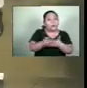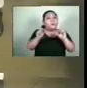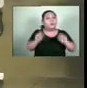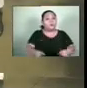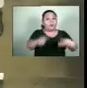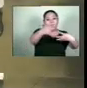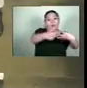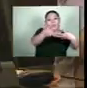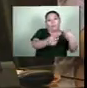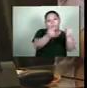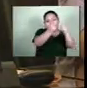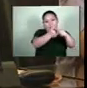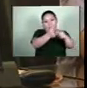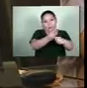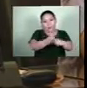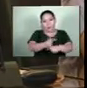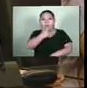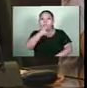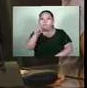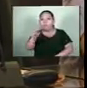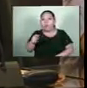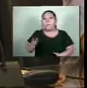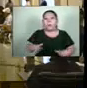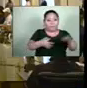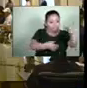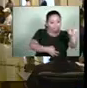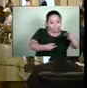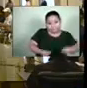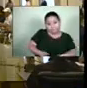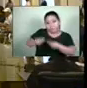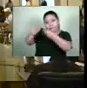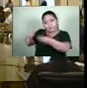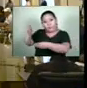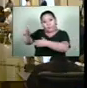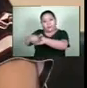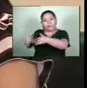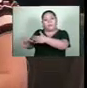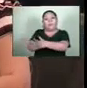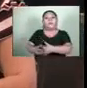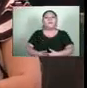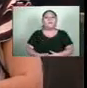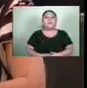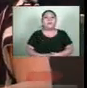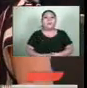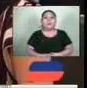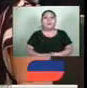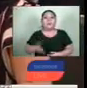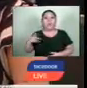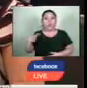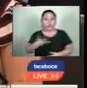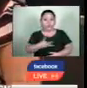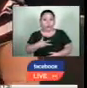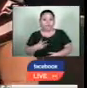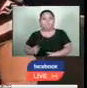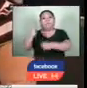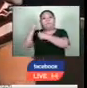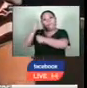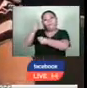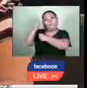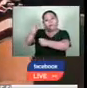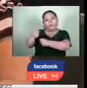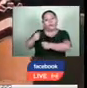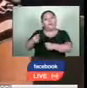a la ley de pensiones, que será presentada en las próximas semanas por parte del Ejecutivo a la Asamblea Legislativa. Como movimiento sindical, Este